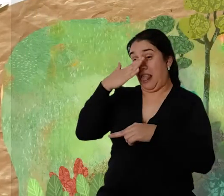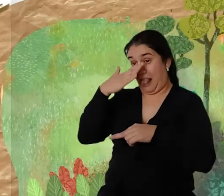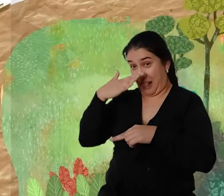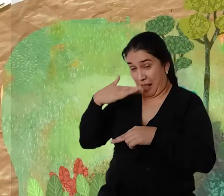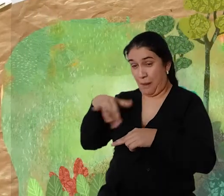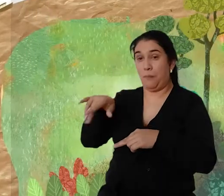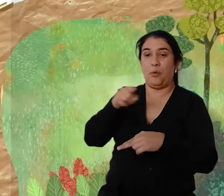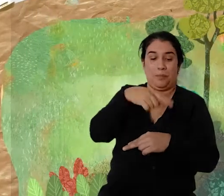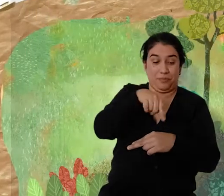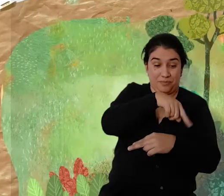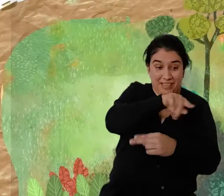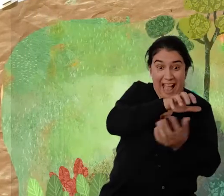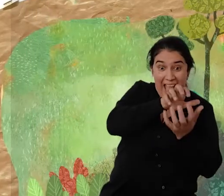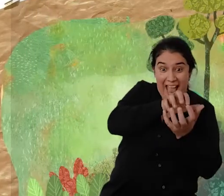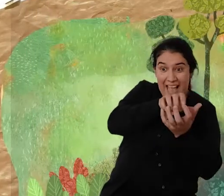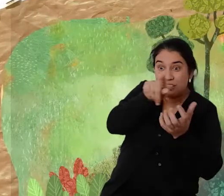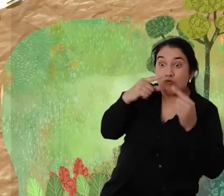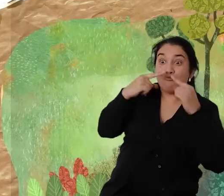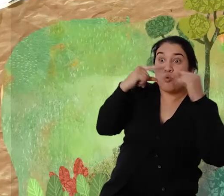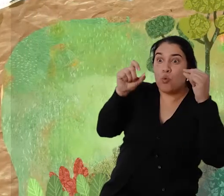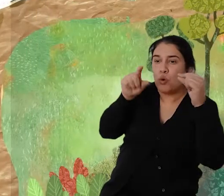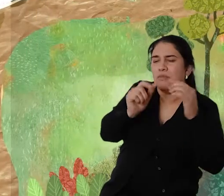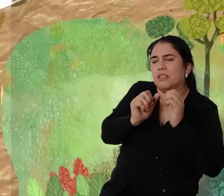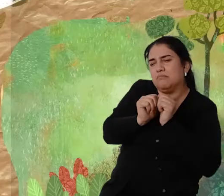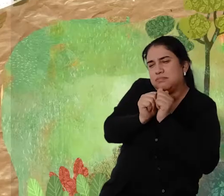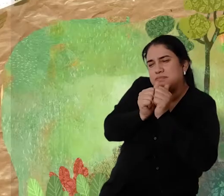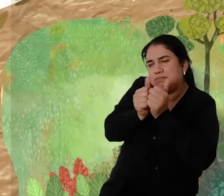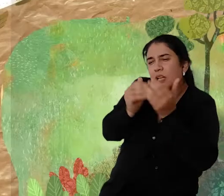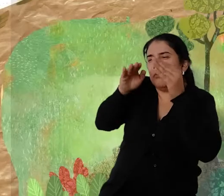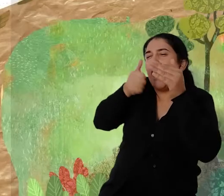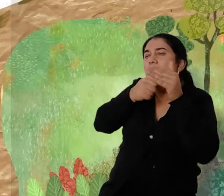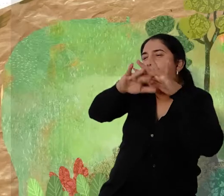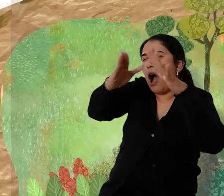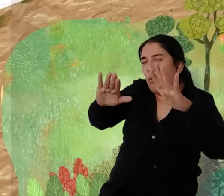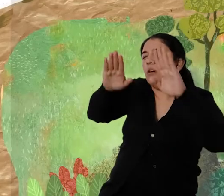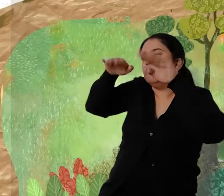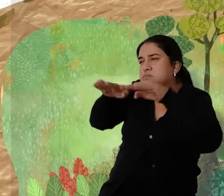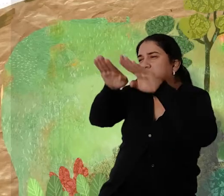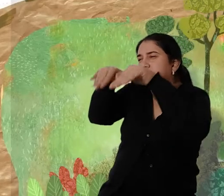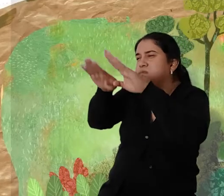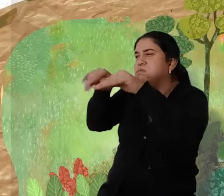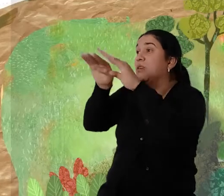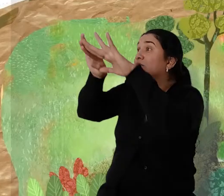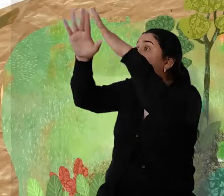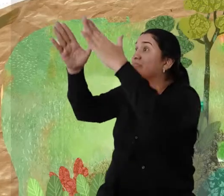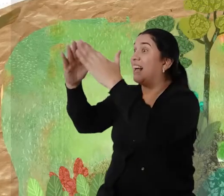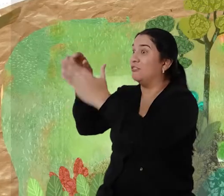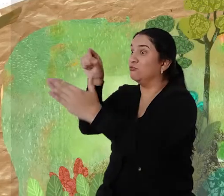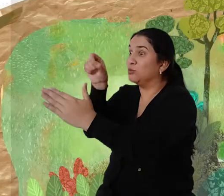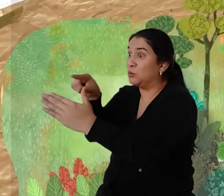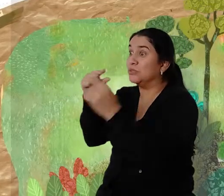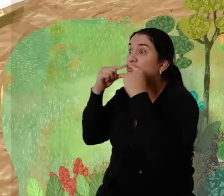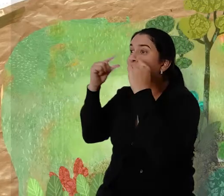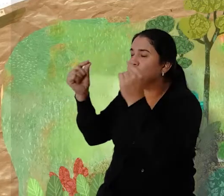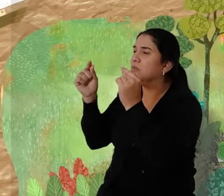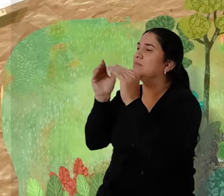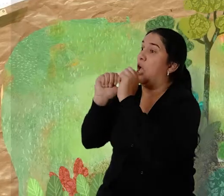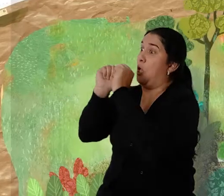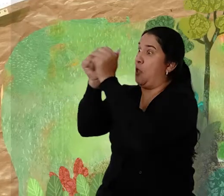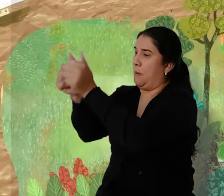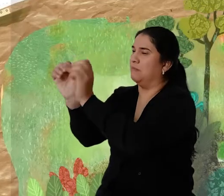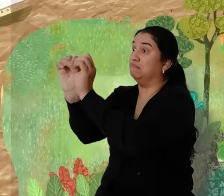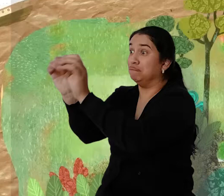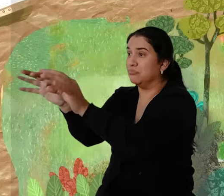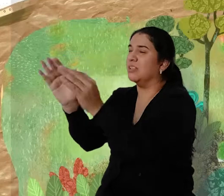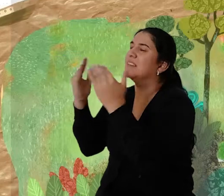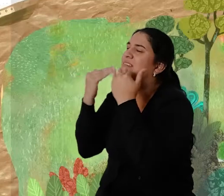Los yacarés lo acompañaron luego hasta su gruta y le dieron las gracias infinidad de veces.